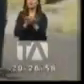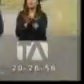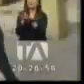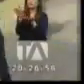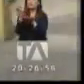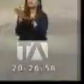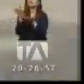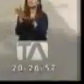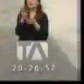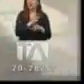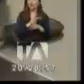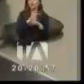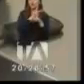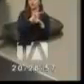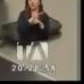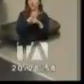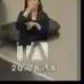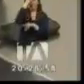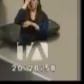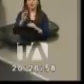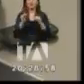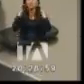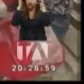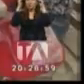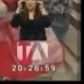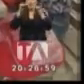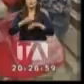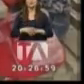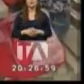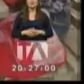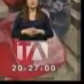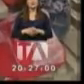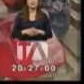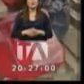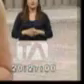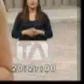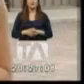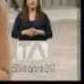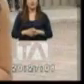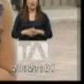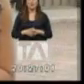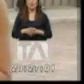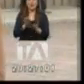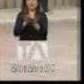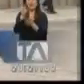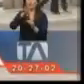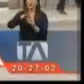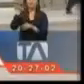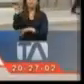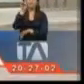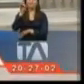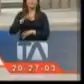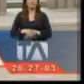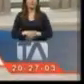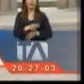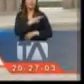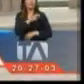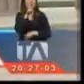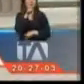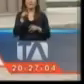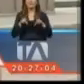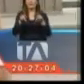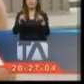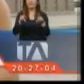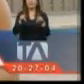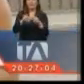removidas por el Consejo de Educación Superior, con lo que se elimina la remoción vía referéndum. Además, a las universidades privadas se les